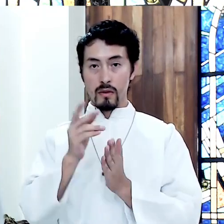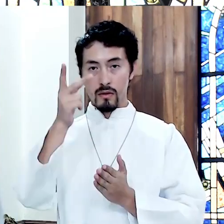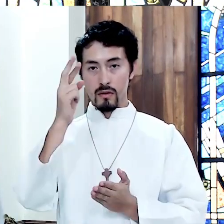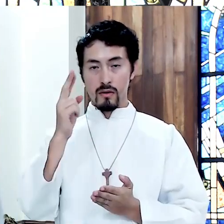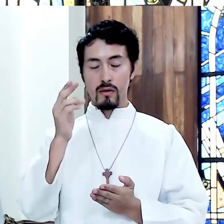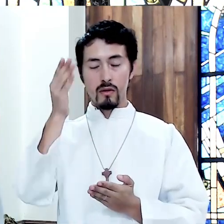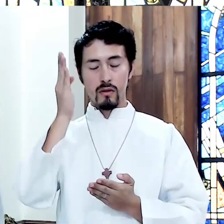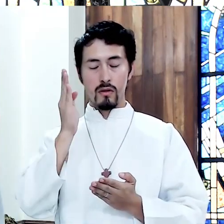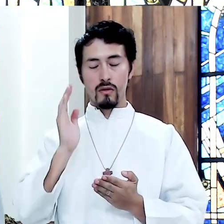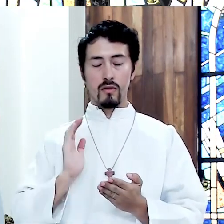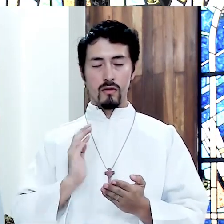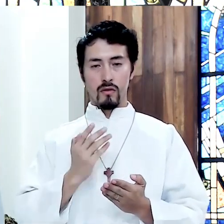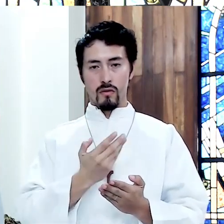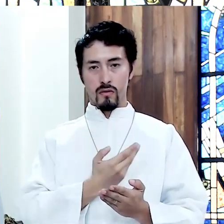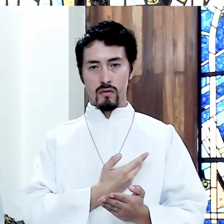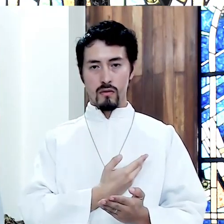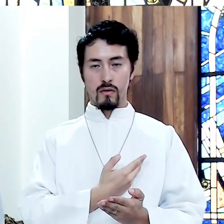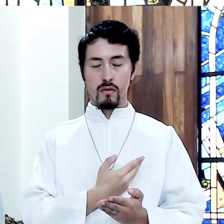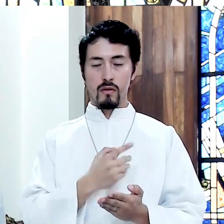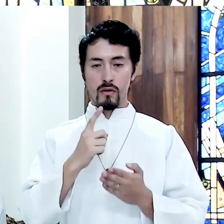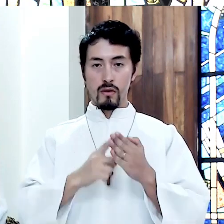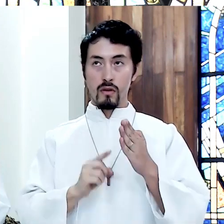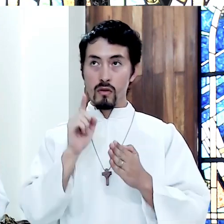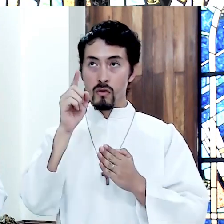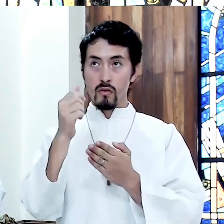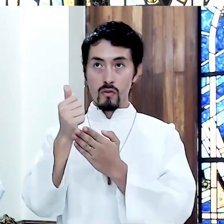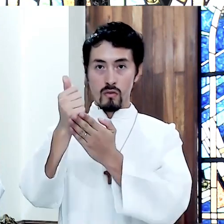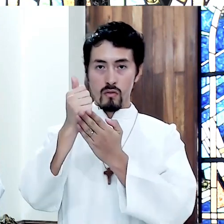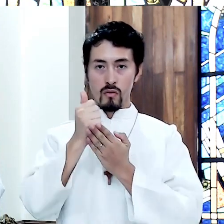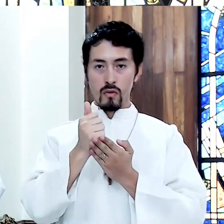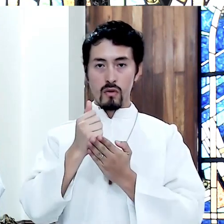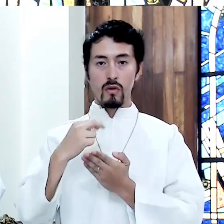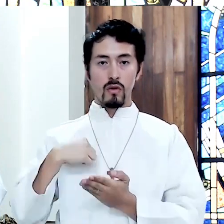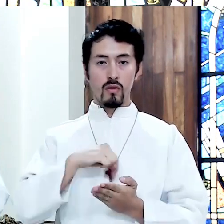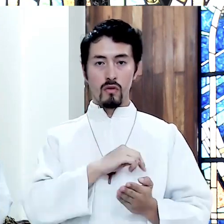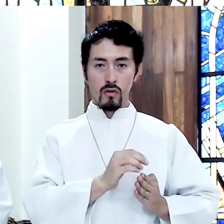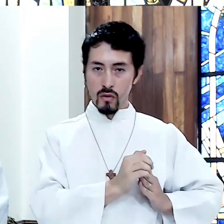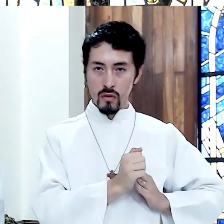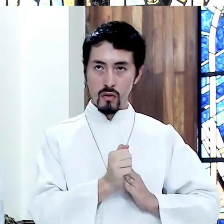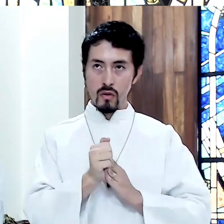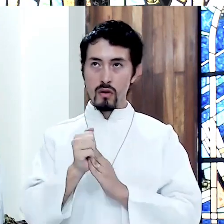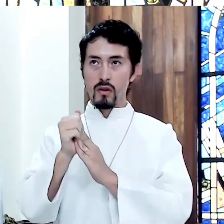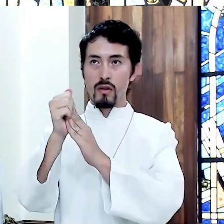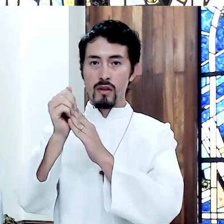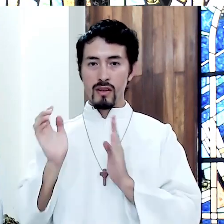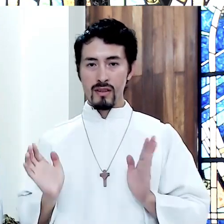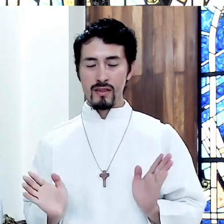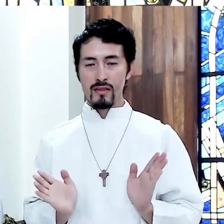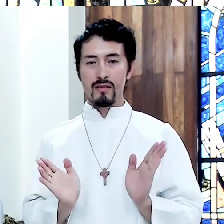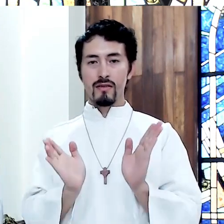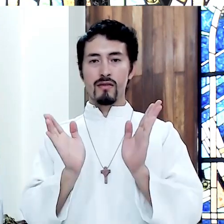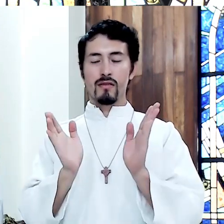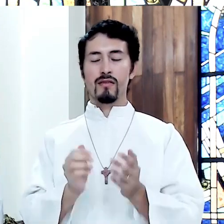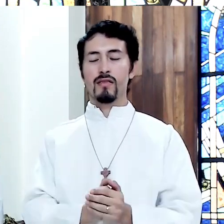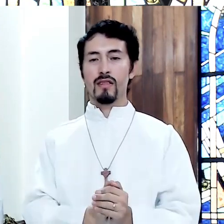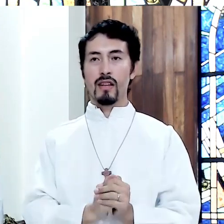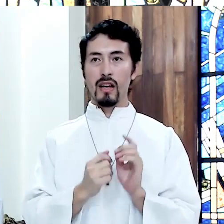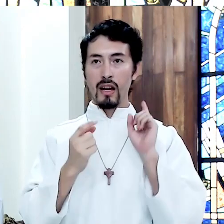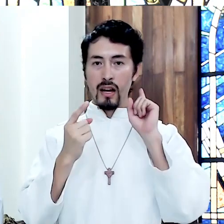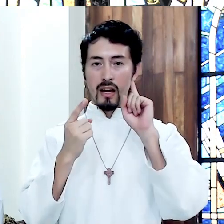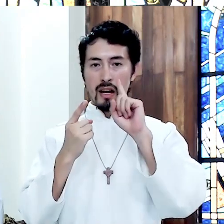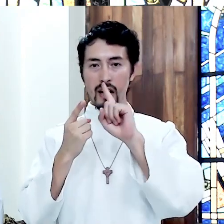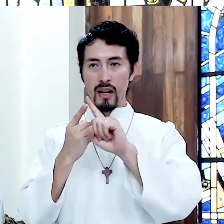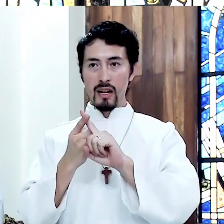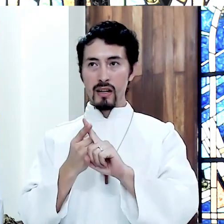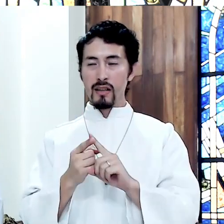Te pedimos, Señor Dios nuestro, que con tu ayuda avancemos animosamente hacia aquel mismo